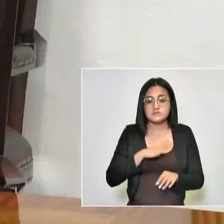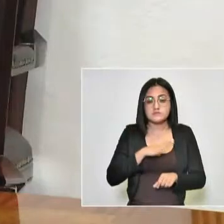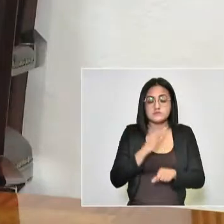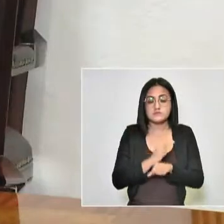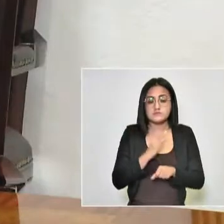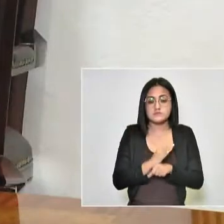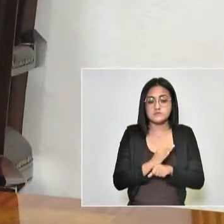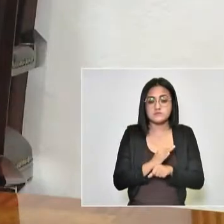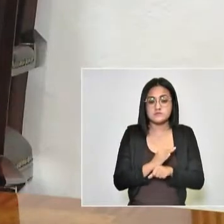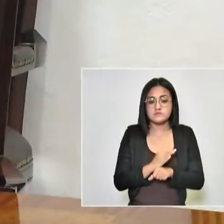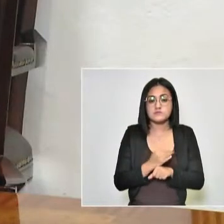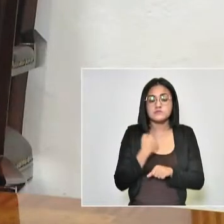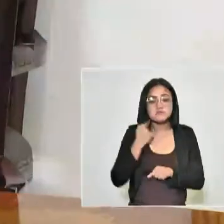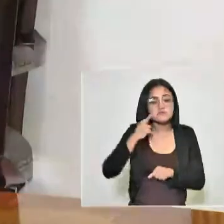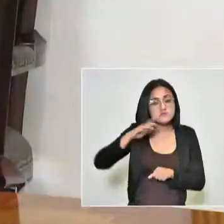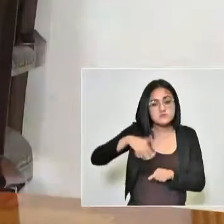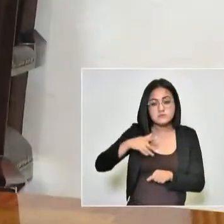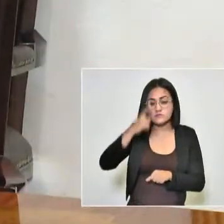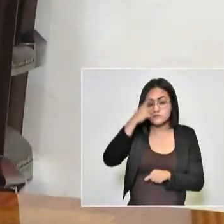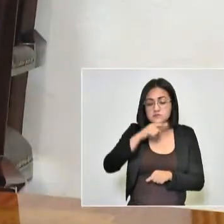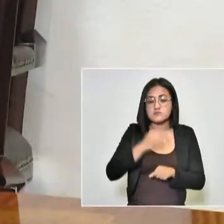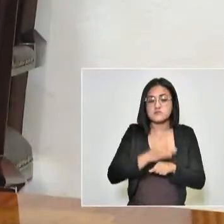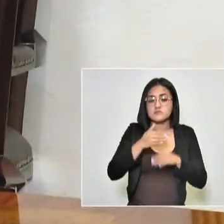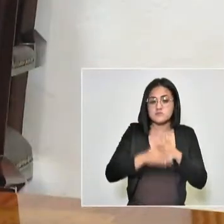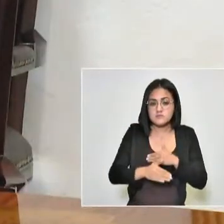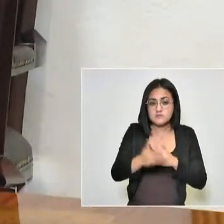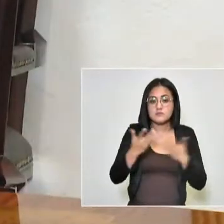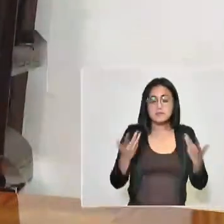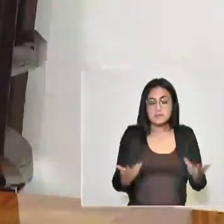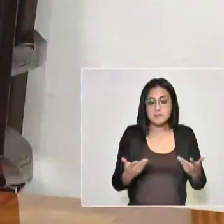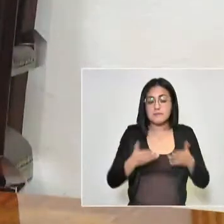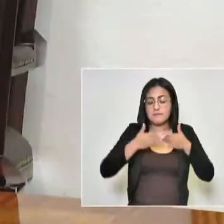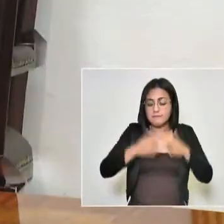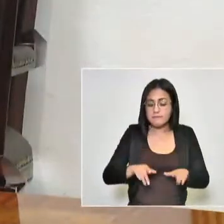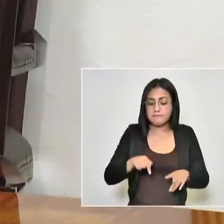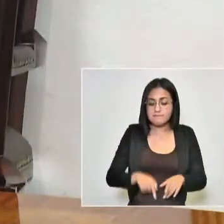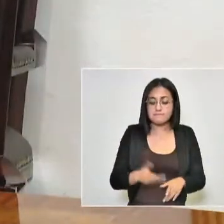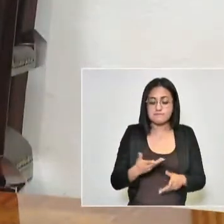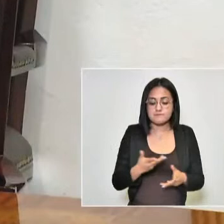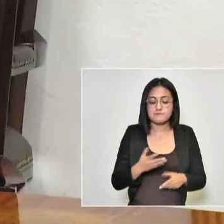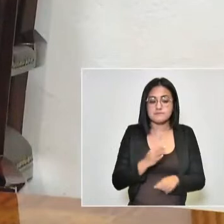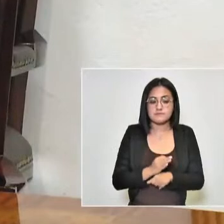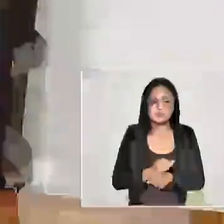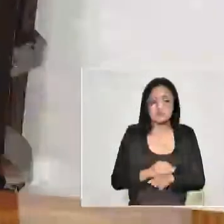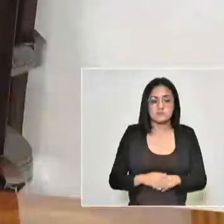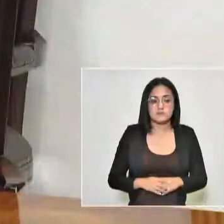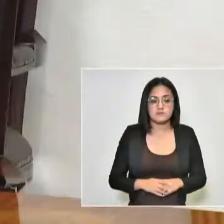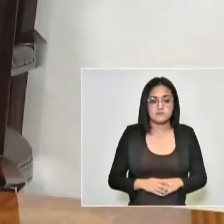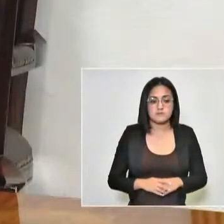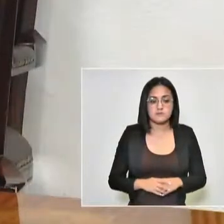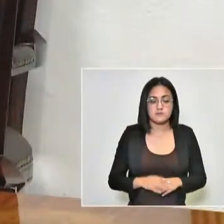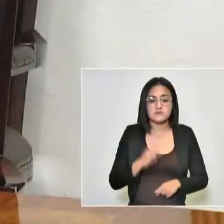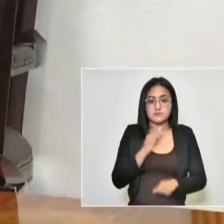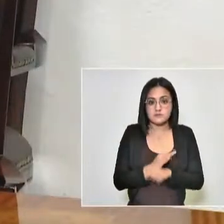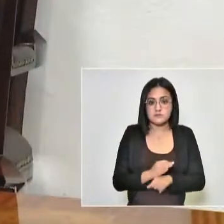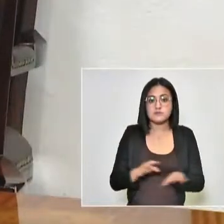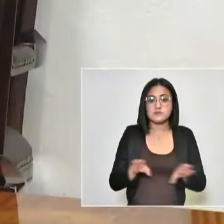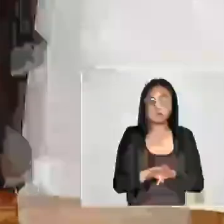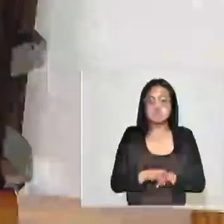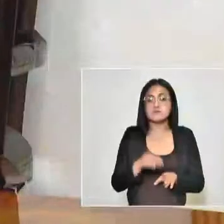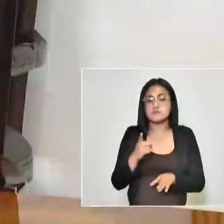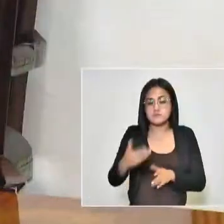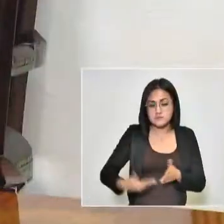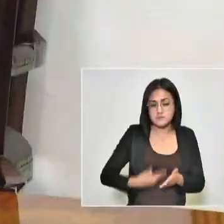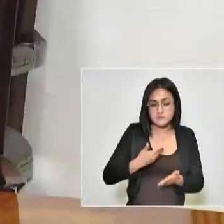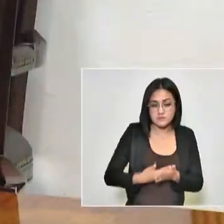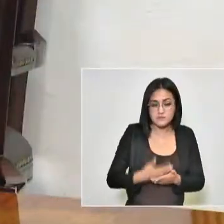momento. Lo estamos buscando para impulsar que abra su operación. Y este banco de tiro que ellos nos